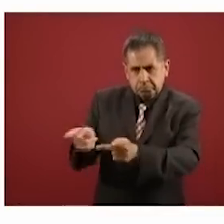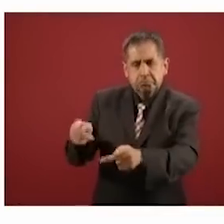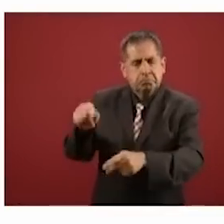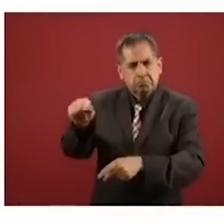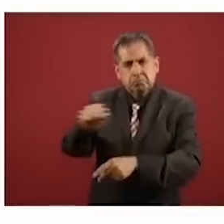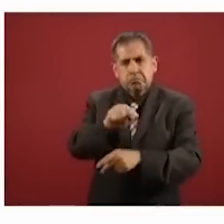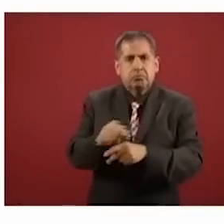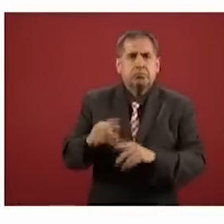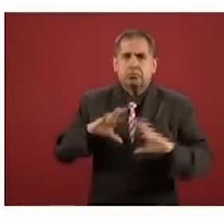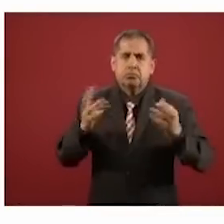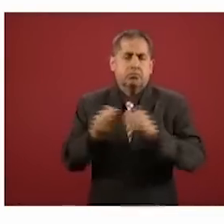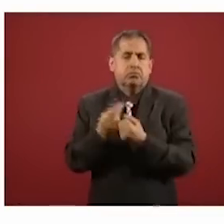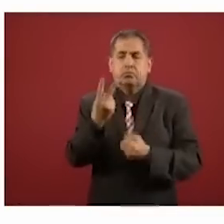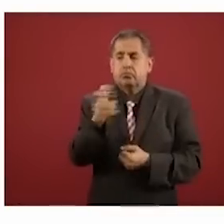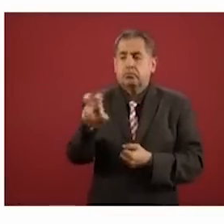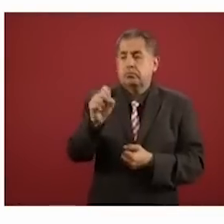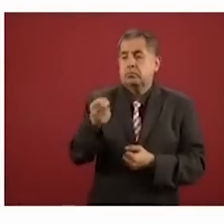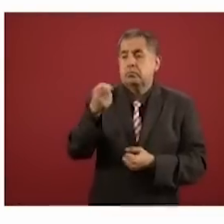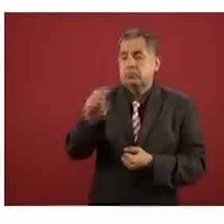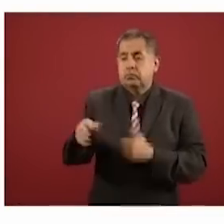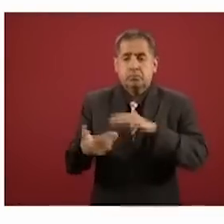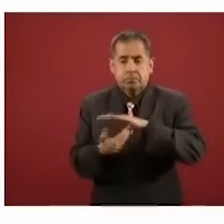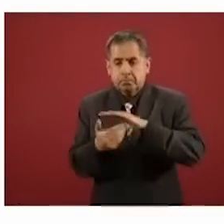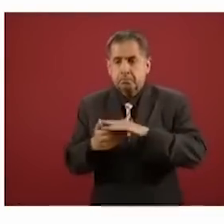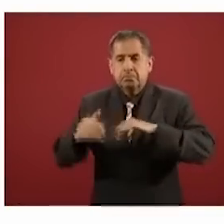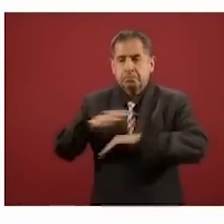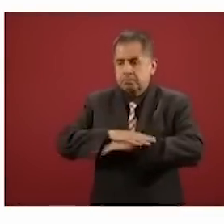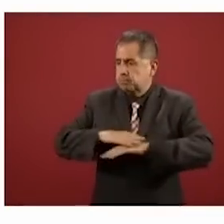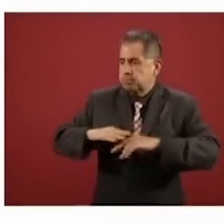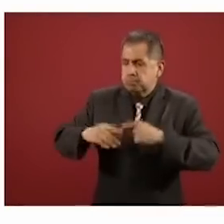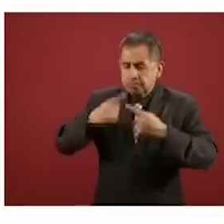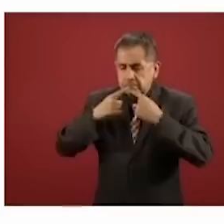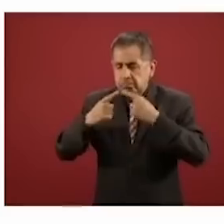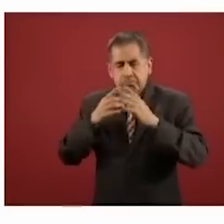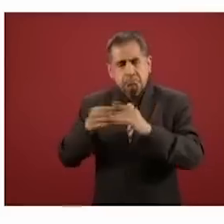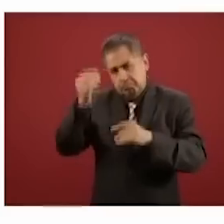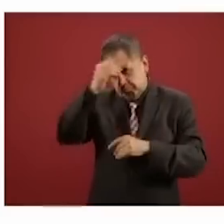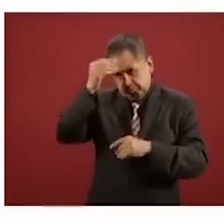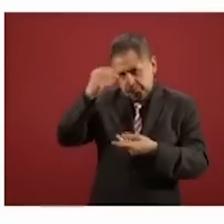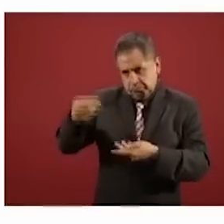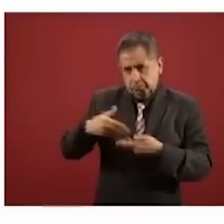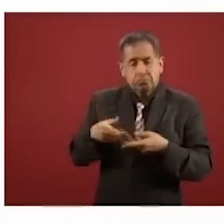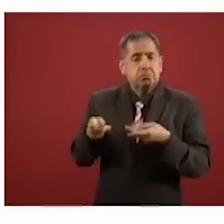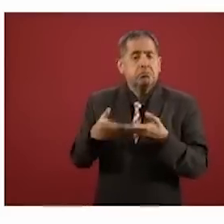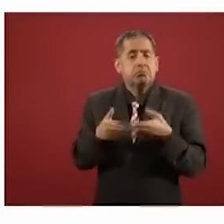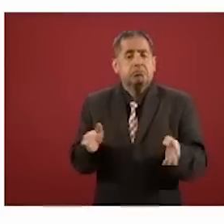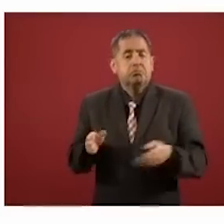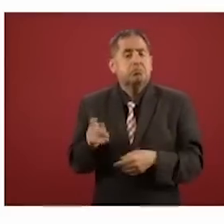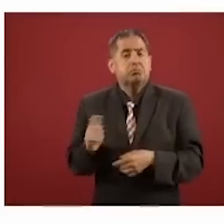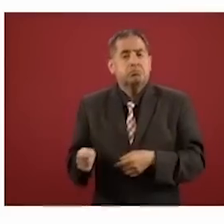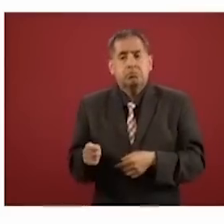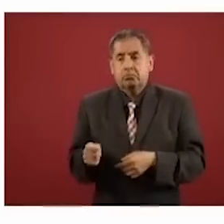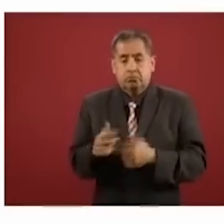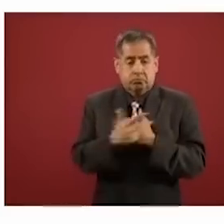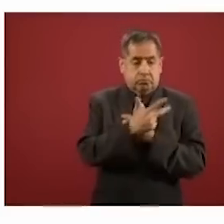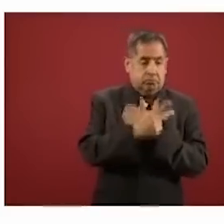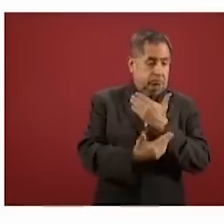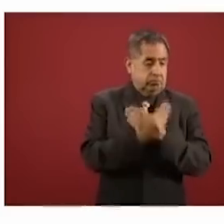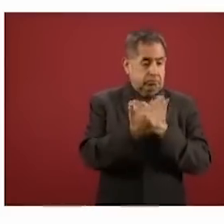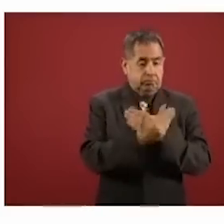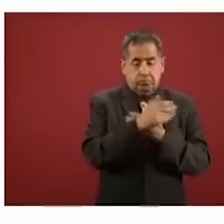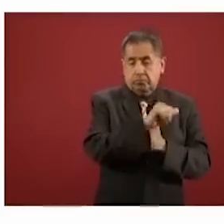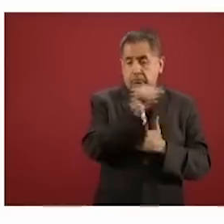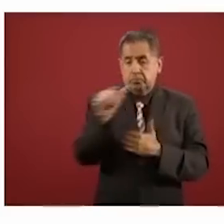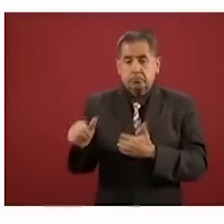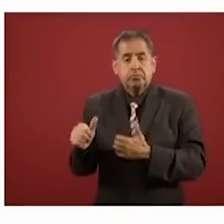establecieran 269 mesas y esas 269 mesas estuvieron abiertas de 8 de la mañana